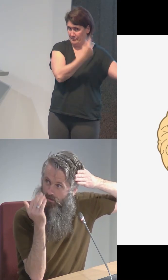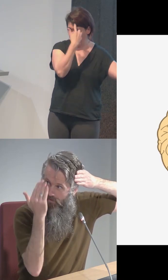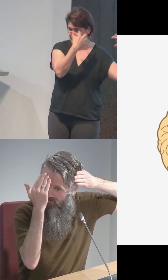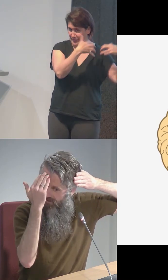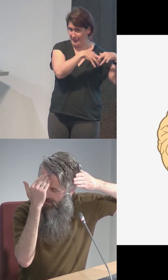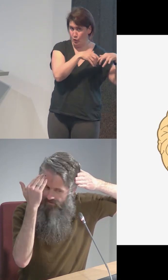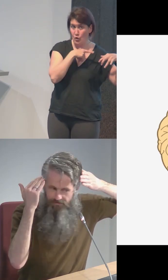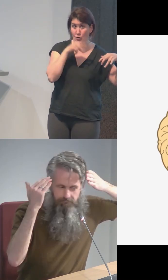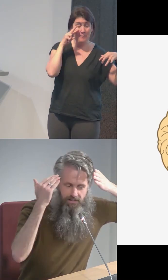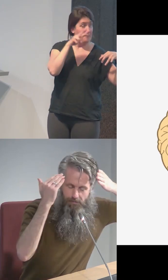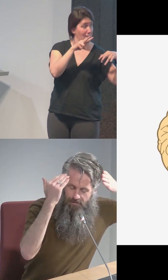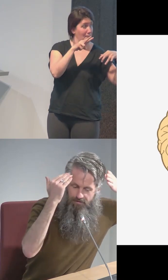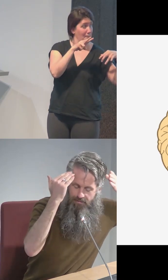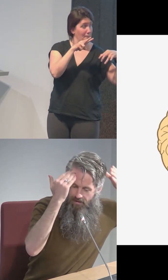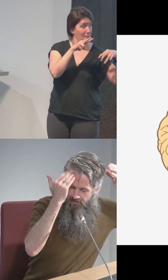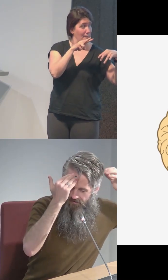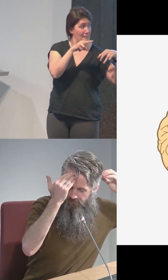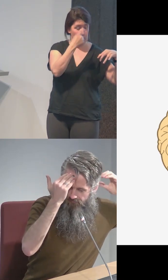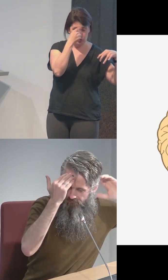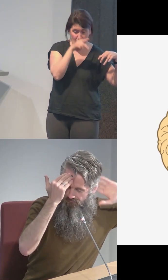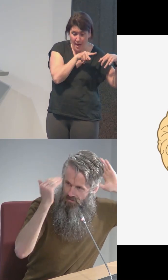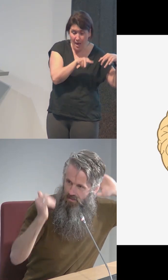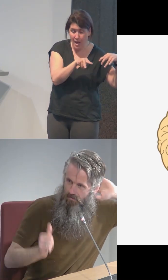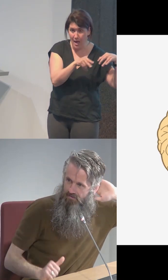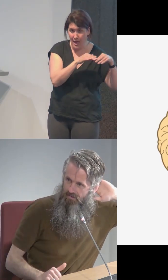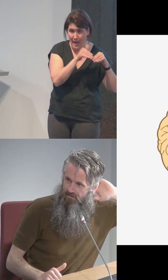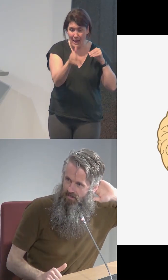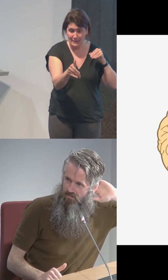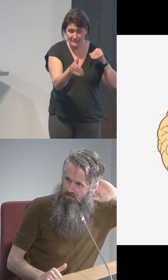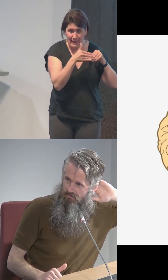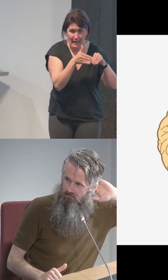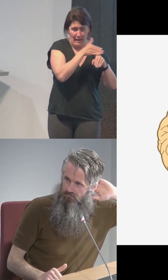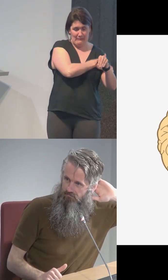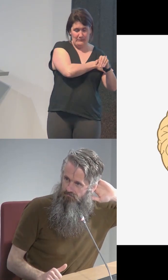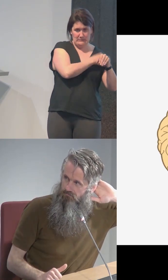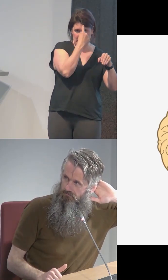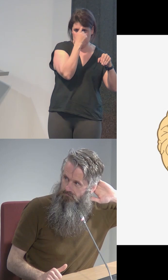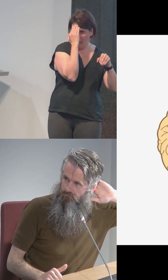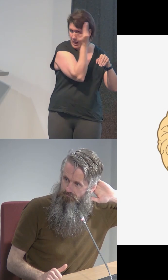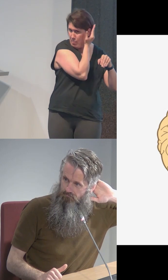Vemos la parte delante y la parte de atrás.